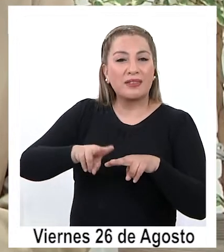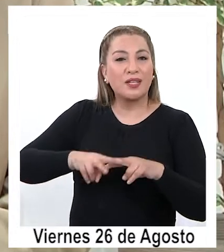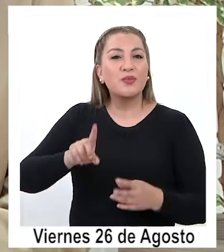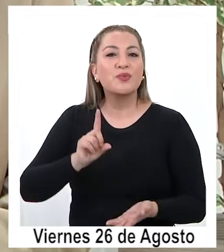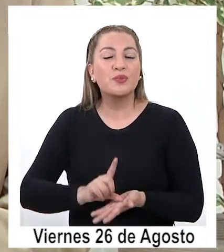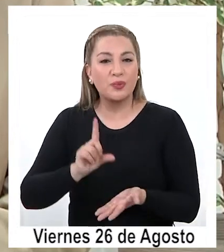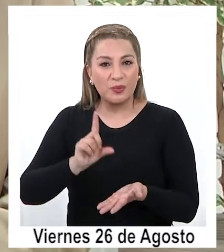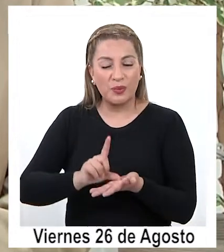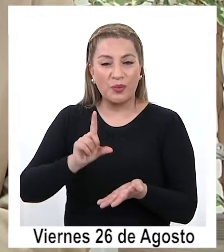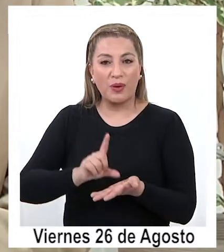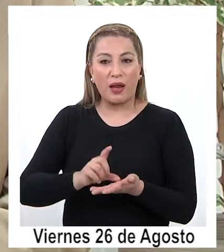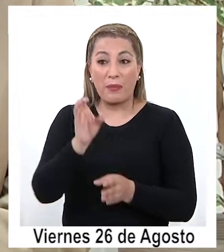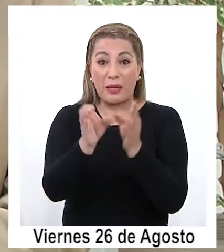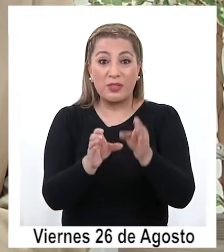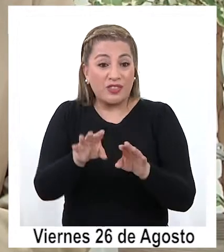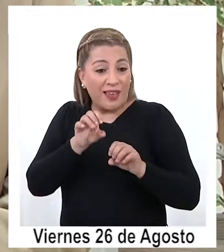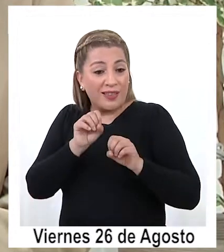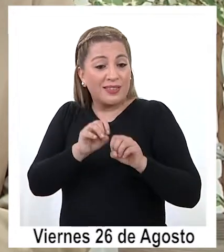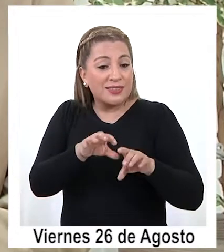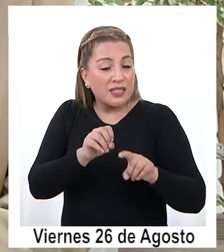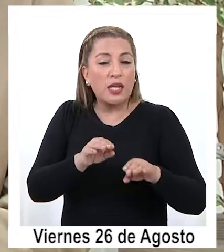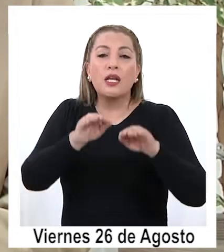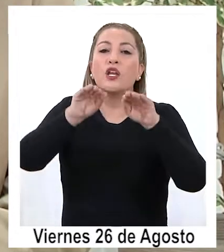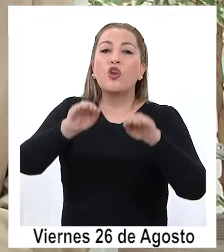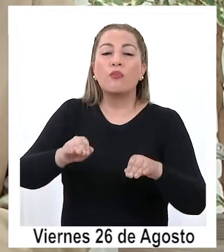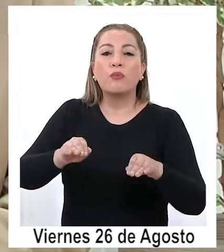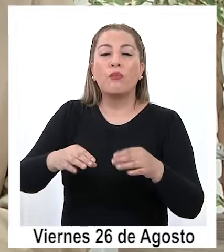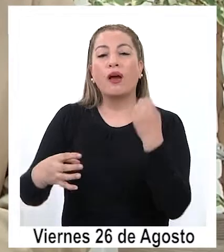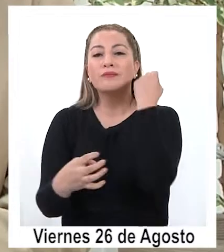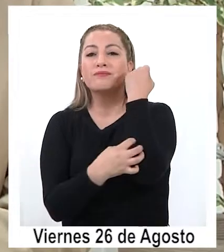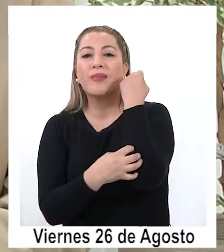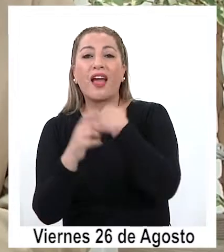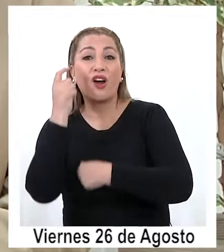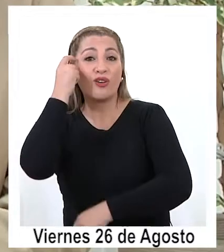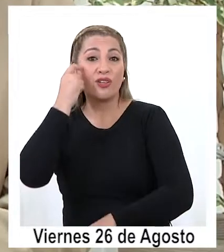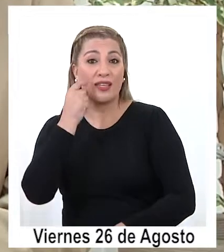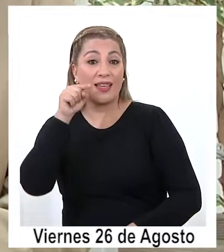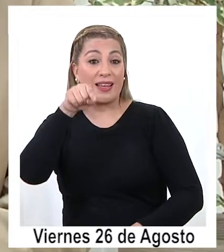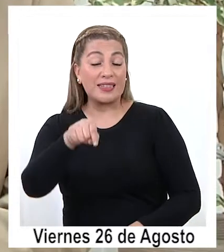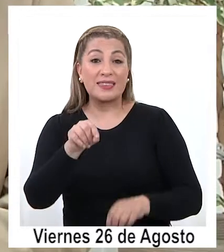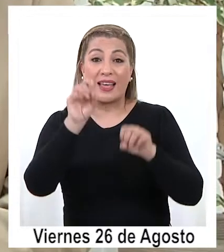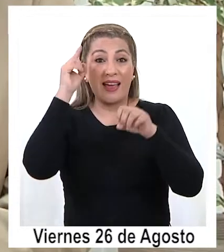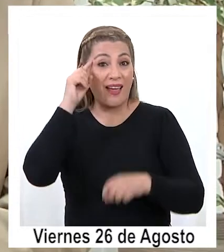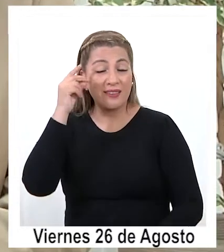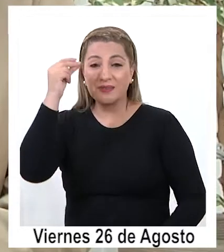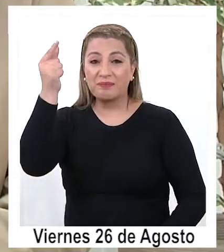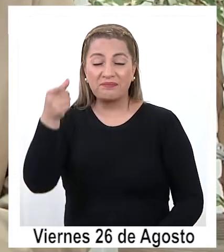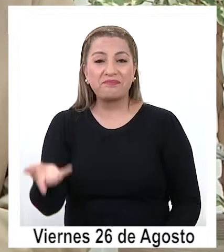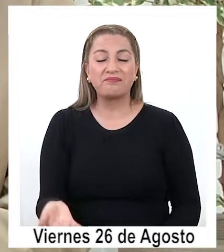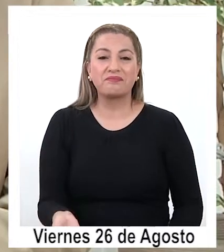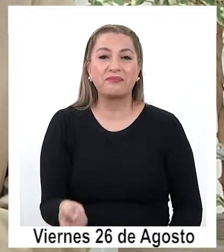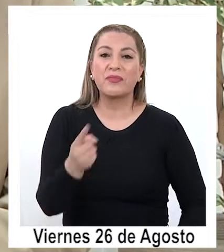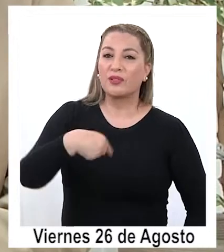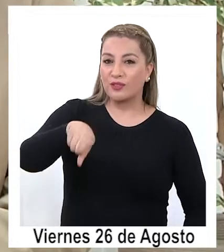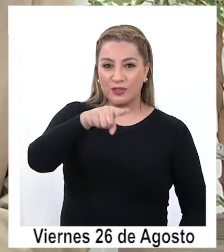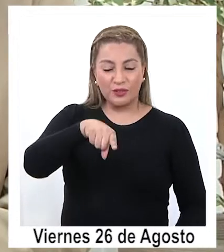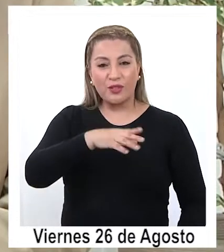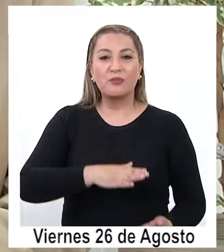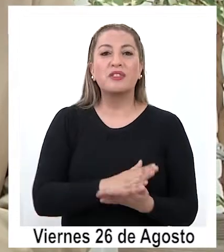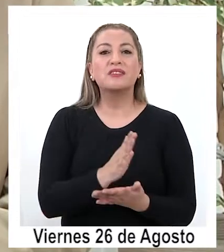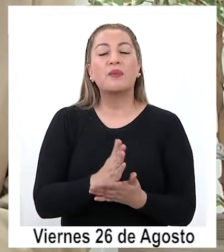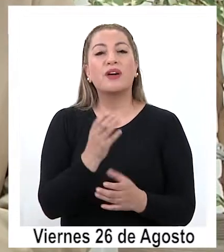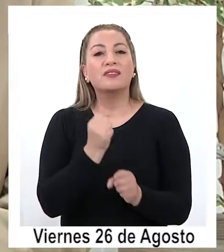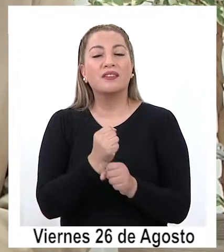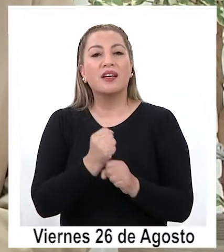espacios de formación así como sucedió en O'Higgins y estas iniciativas y eso es bien interesante como hoy día estamos trabajando como